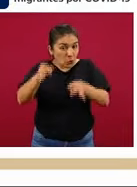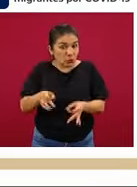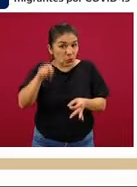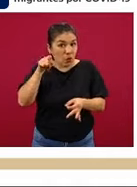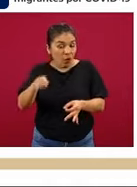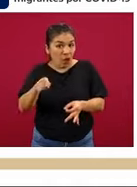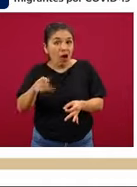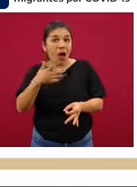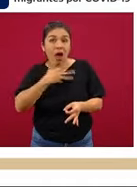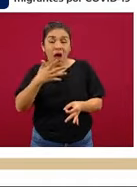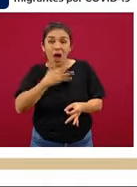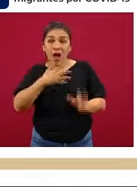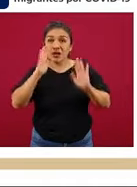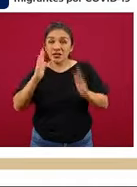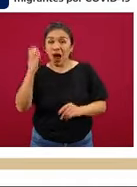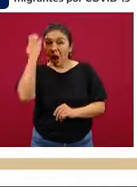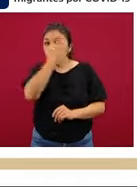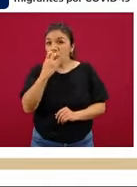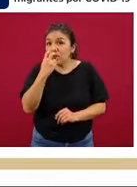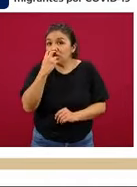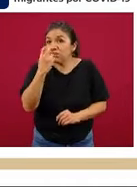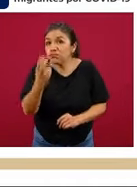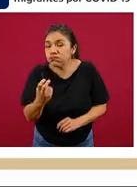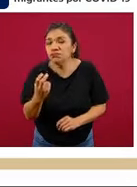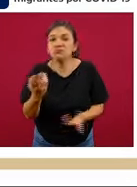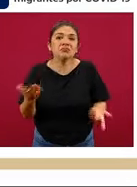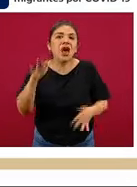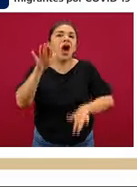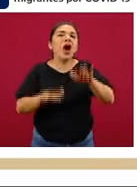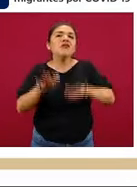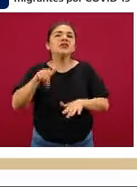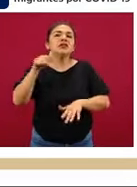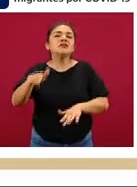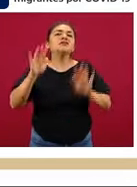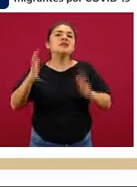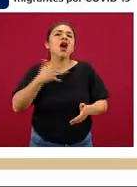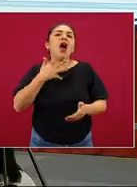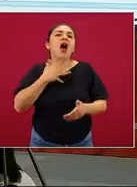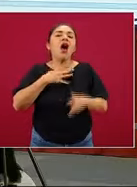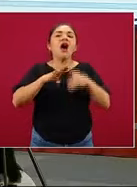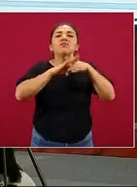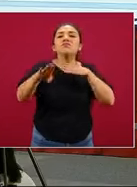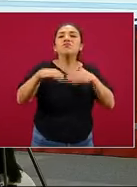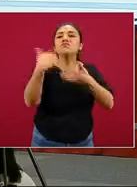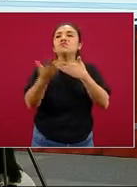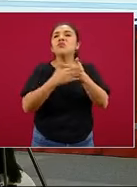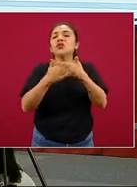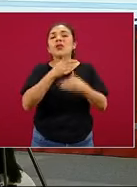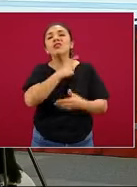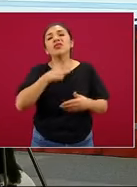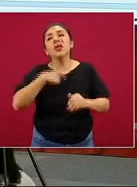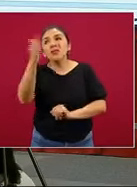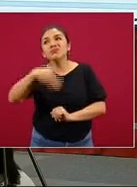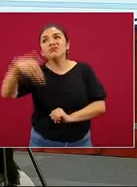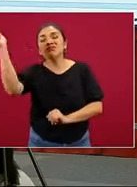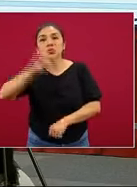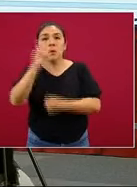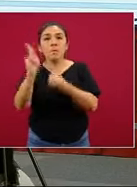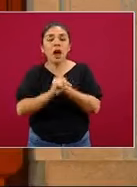necesariamente se les pudo tomar la muestra, a veces porque ya tenía un estatus migratorio próximo a partir o